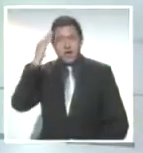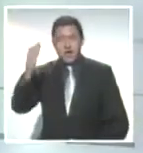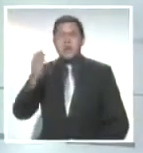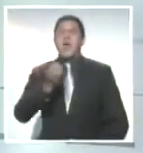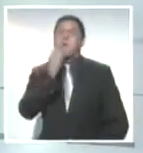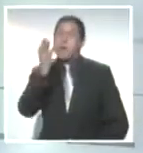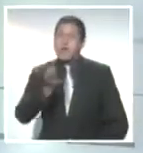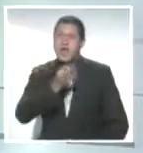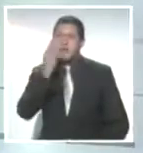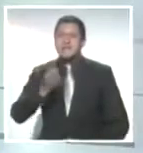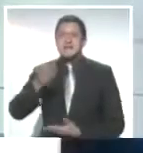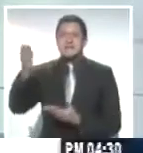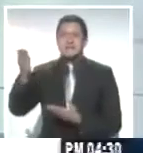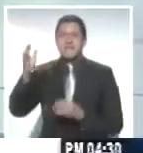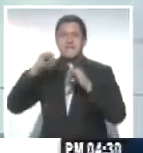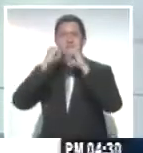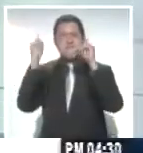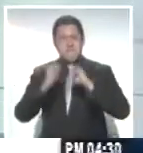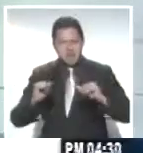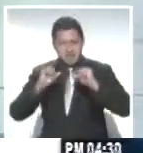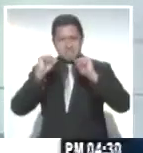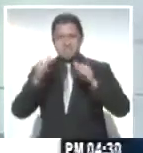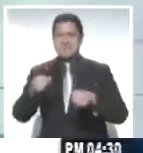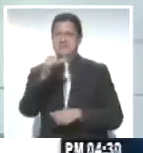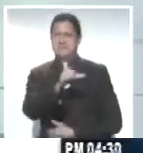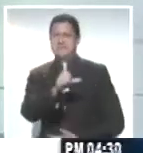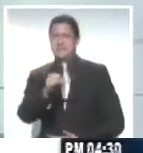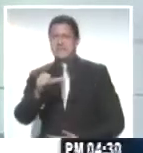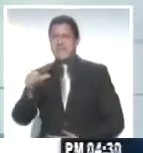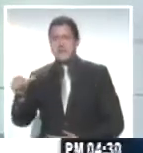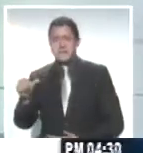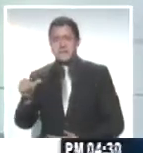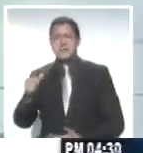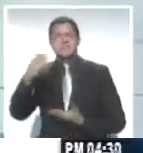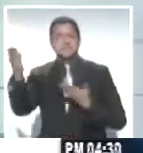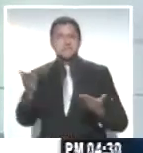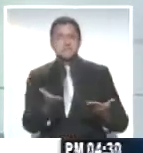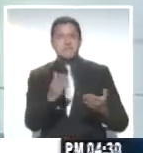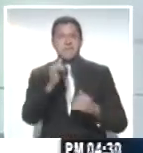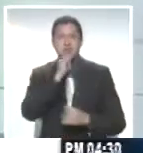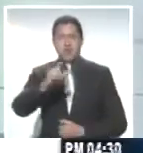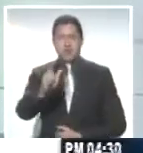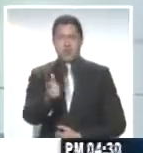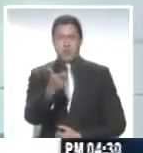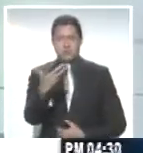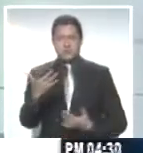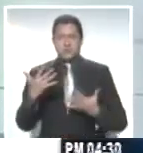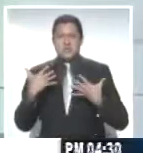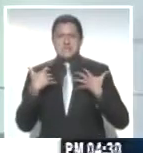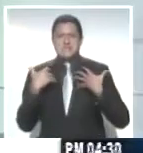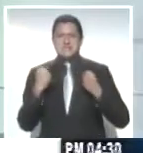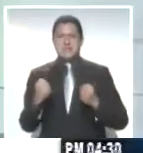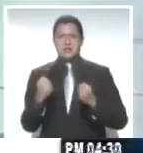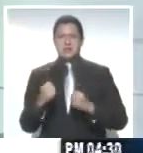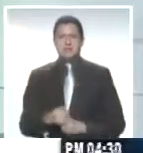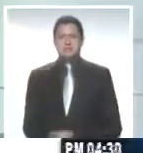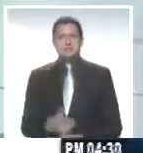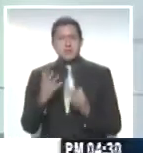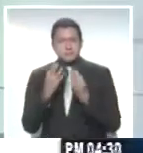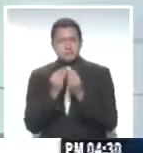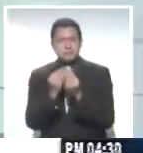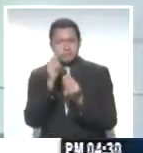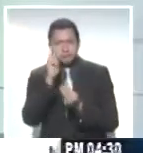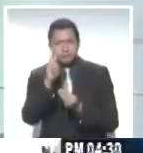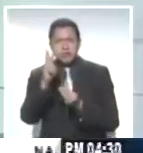tal? Muy buenas tardes, feliz inicio de semana y bienvenidos a Noticias Globovisión Salud. Me